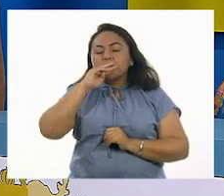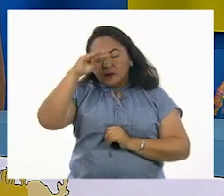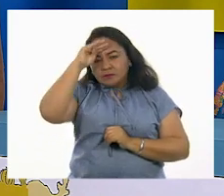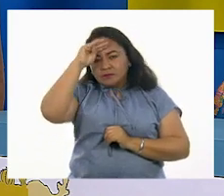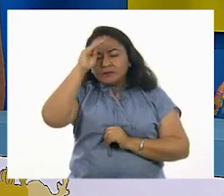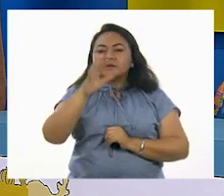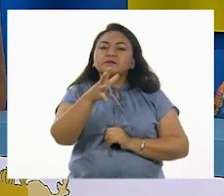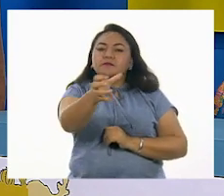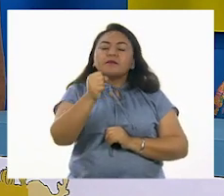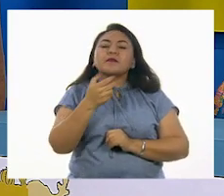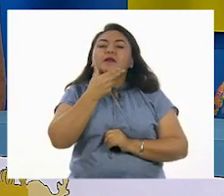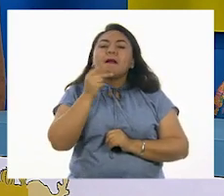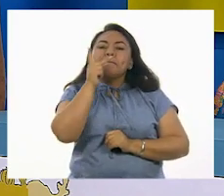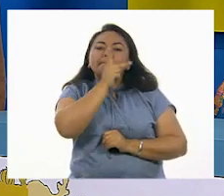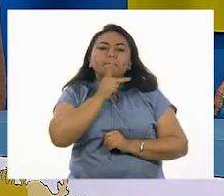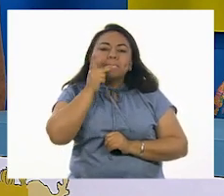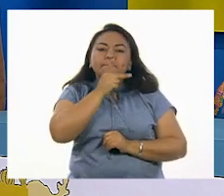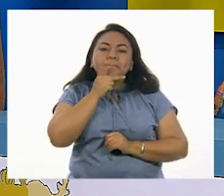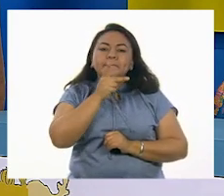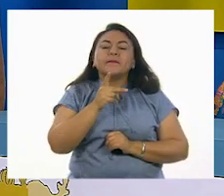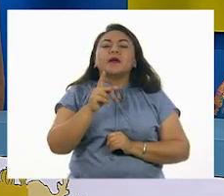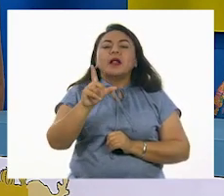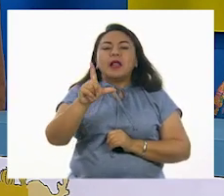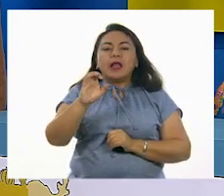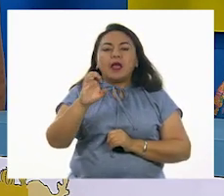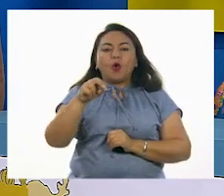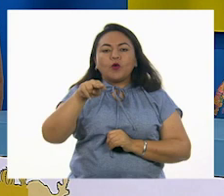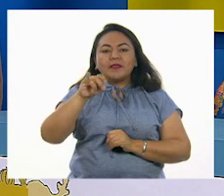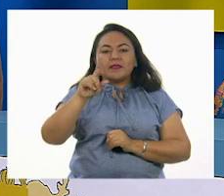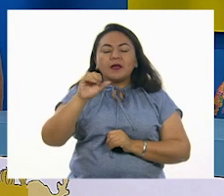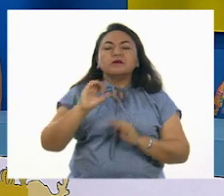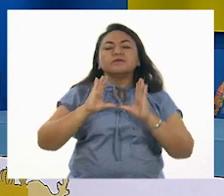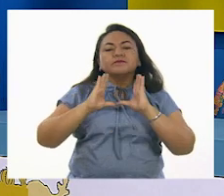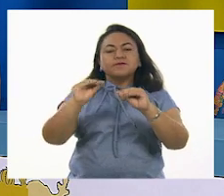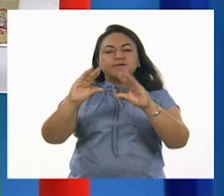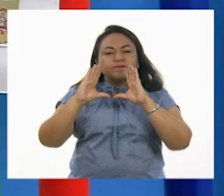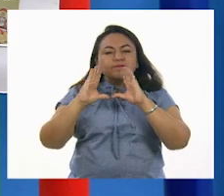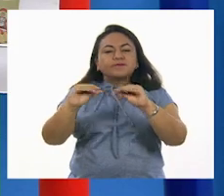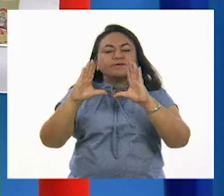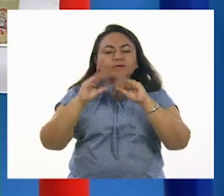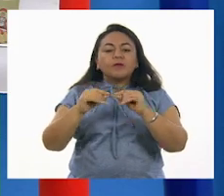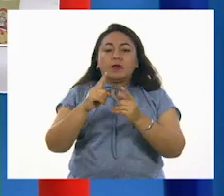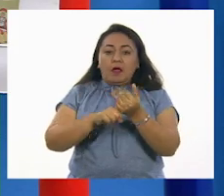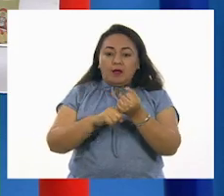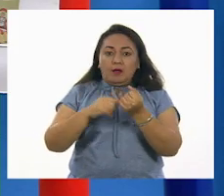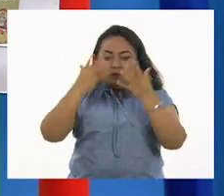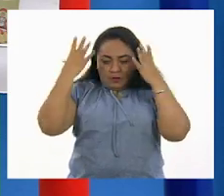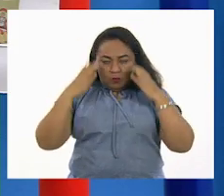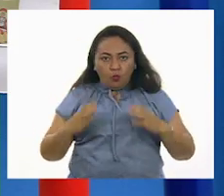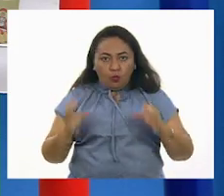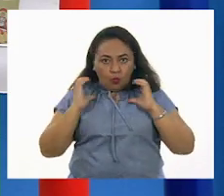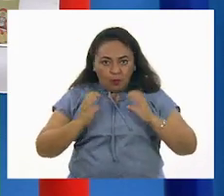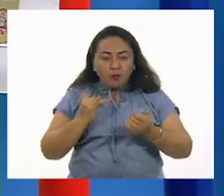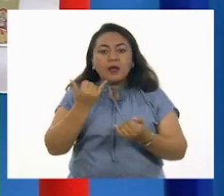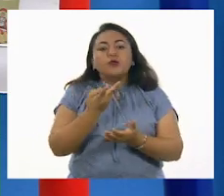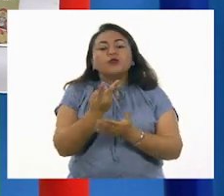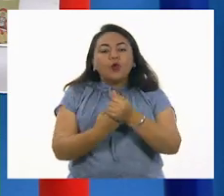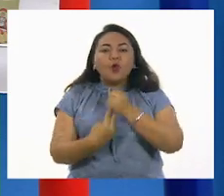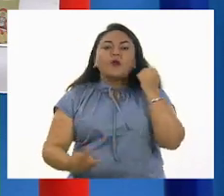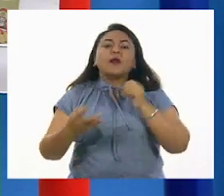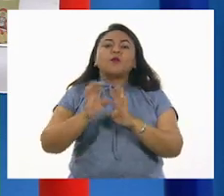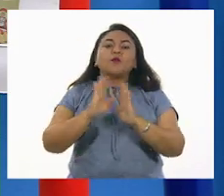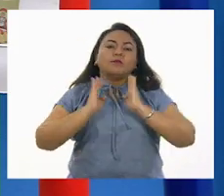al pedagogo Leónidas para que lo educara física y militarmente. Alberto, mencionaste la palabra